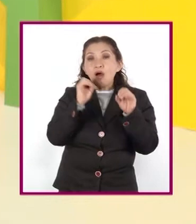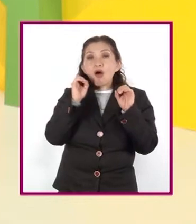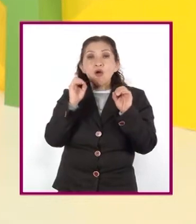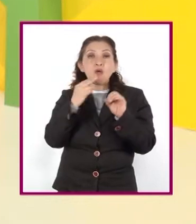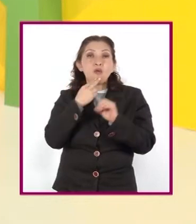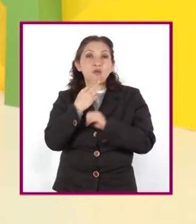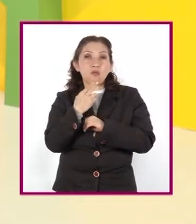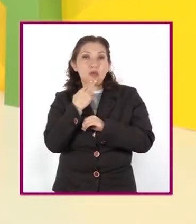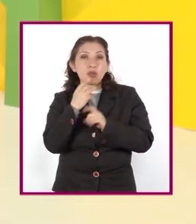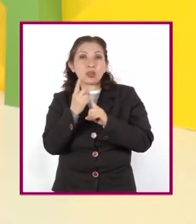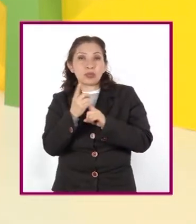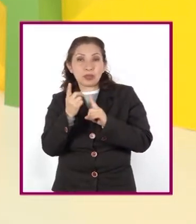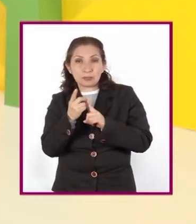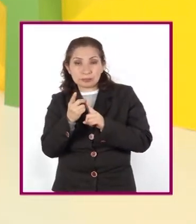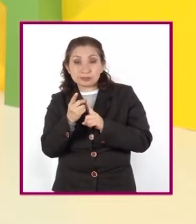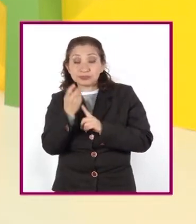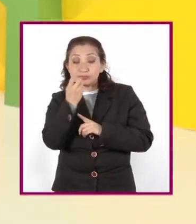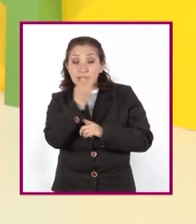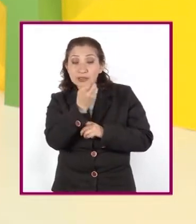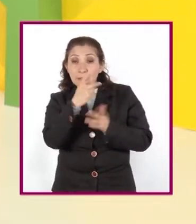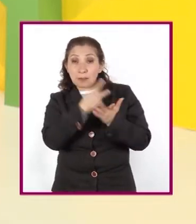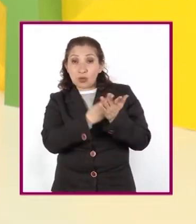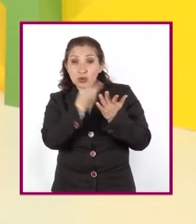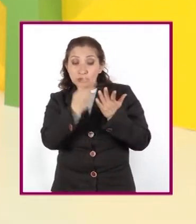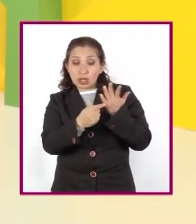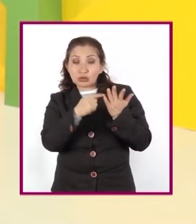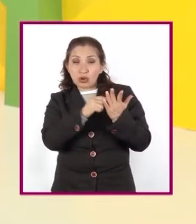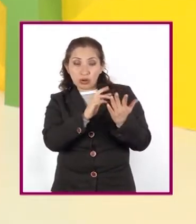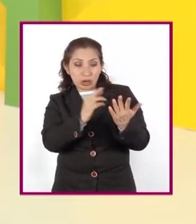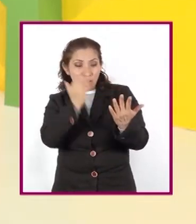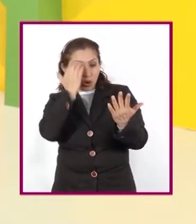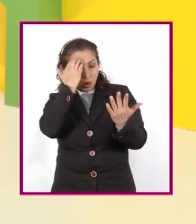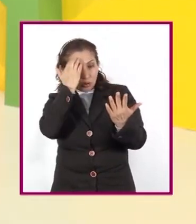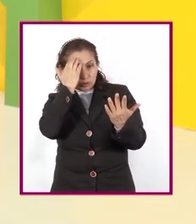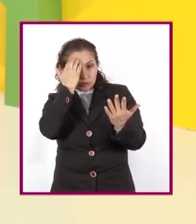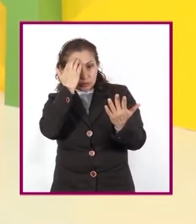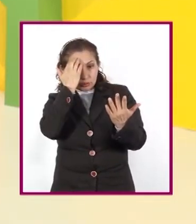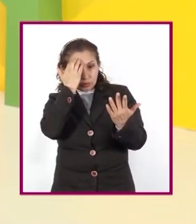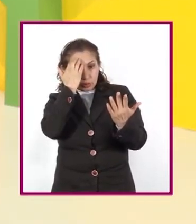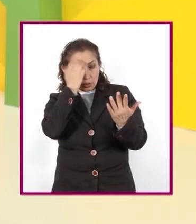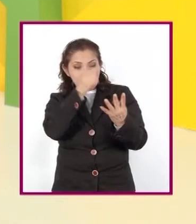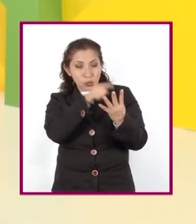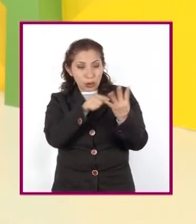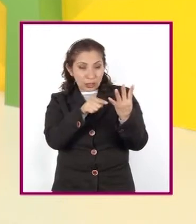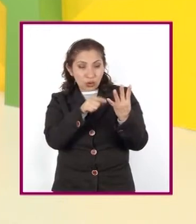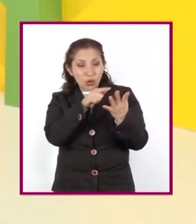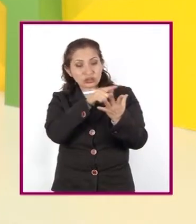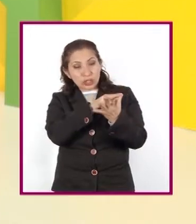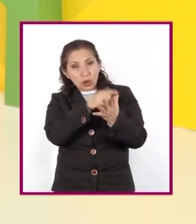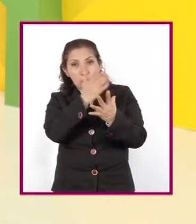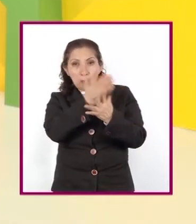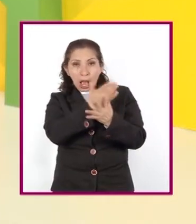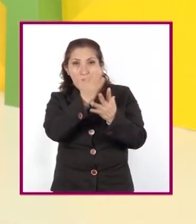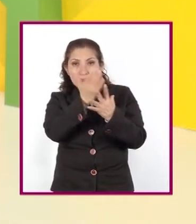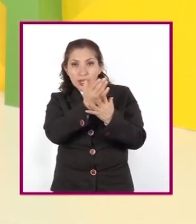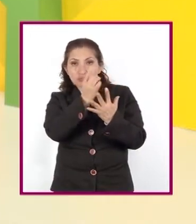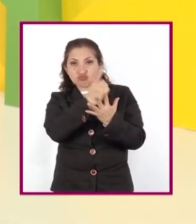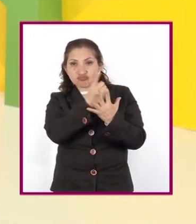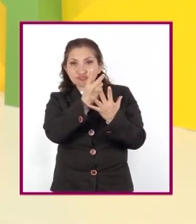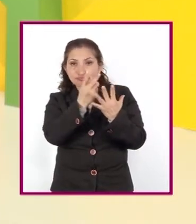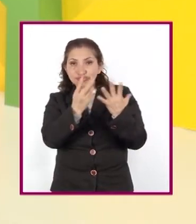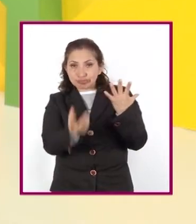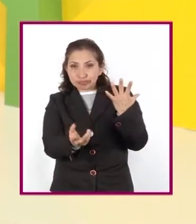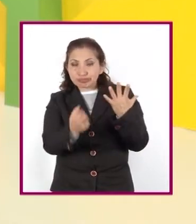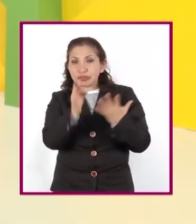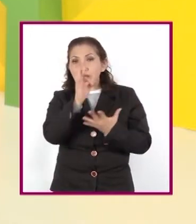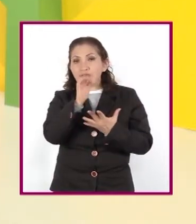aplique. Un proyecto se reconoce entre 4 y 5 fases principalmente,